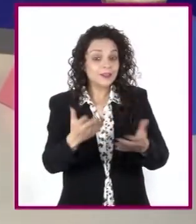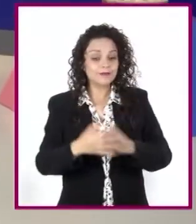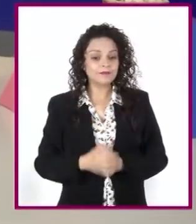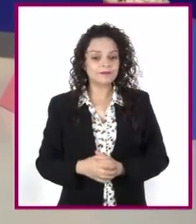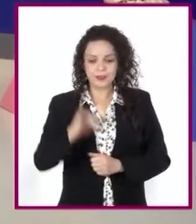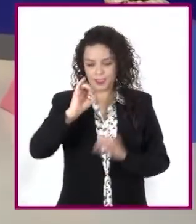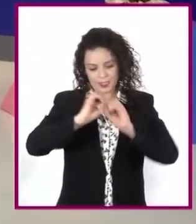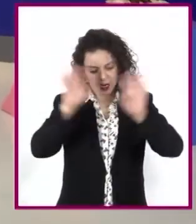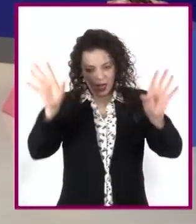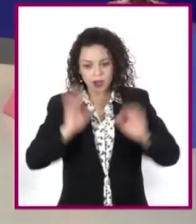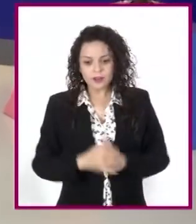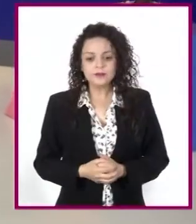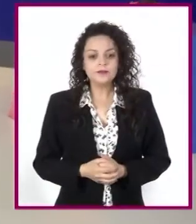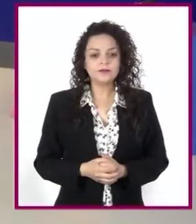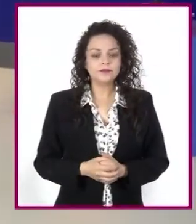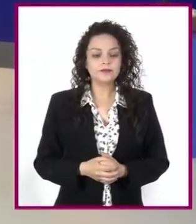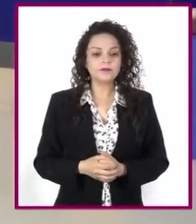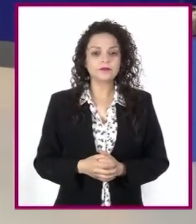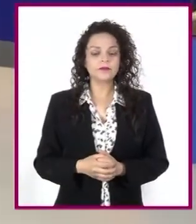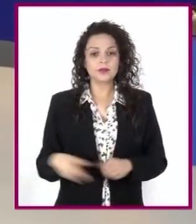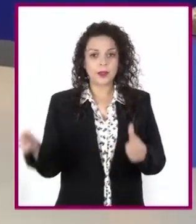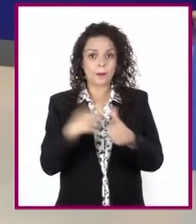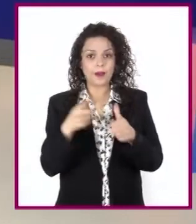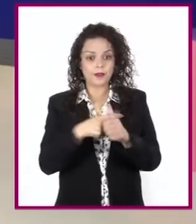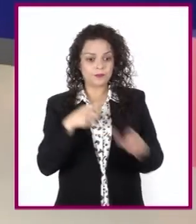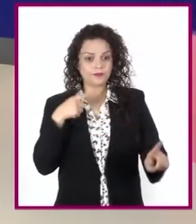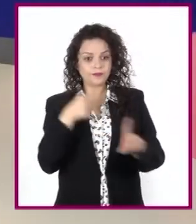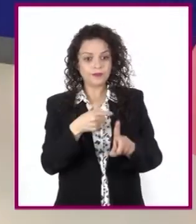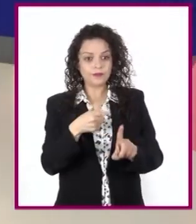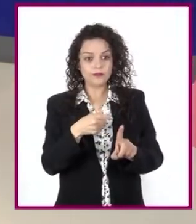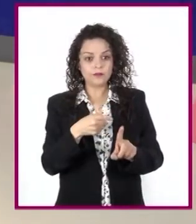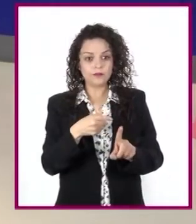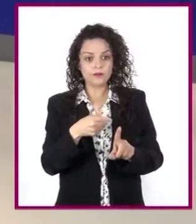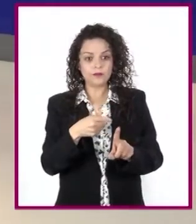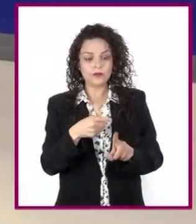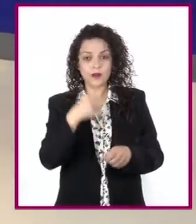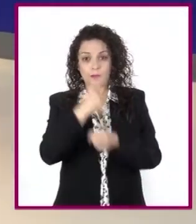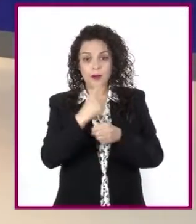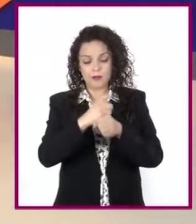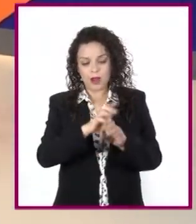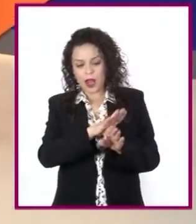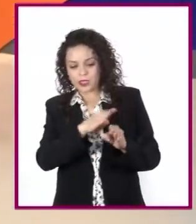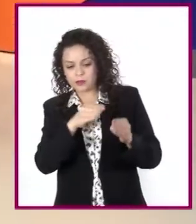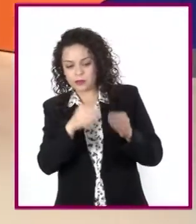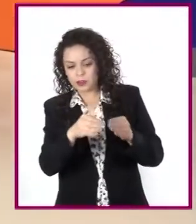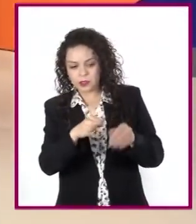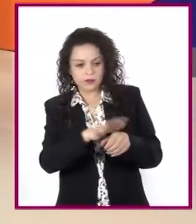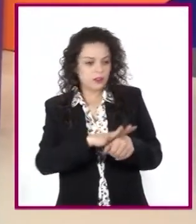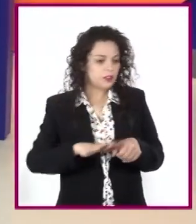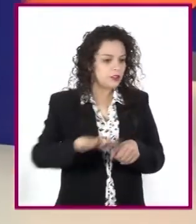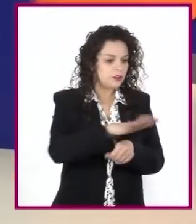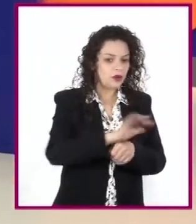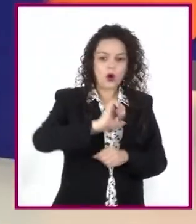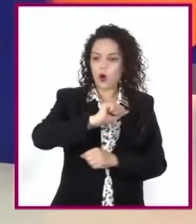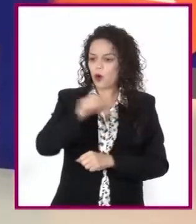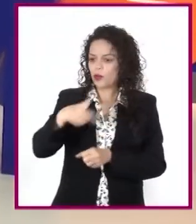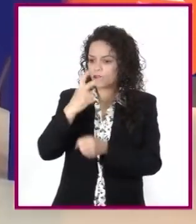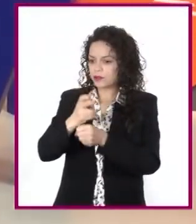Por supuesto, maestra. La primera fuente está dirigida a un público especializado y la segunda a uno